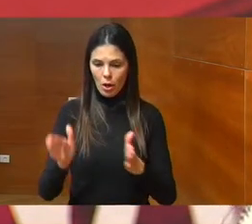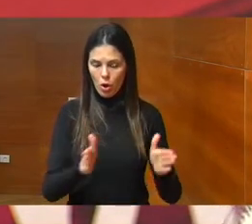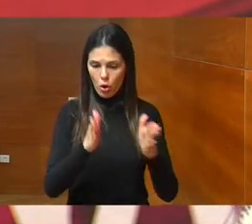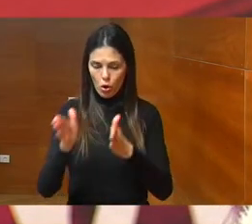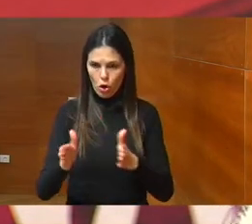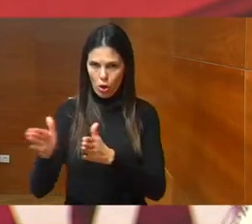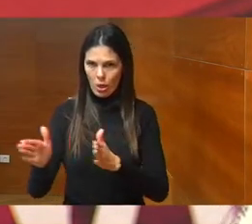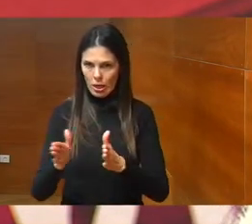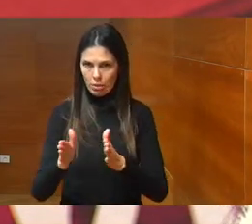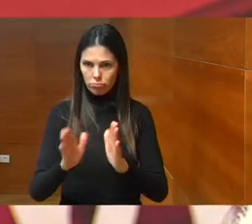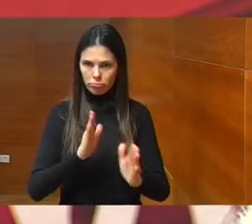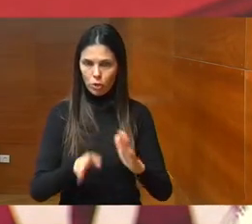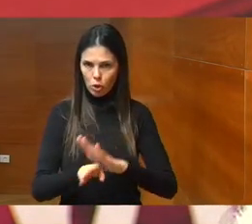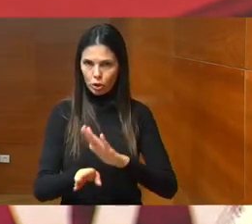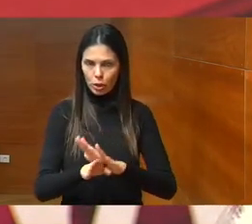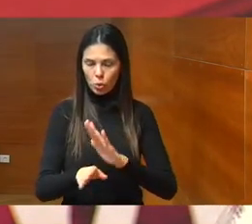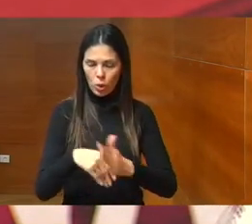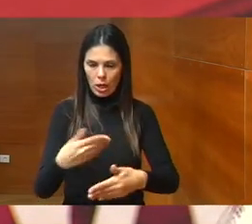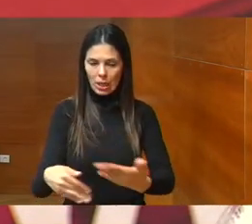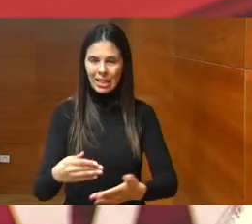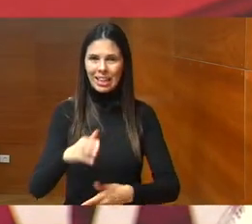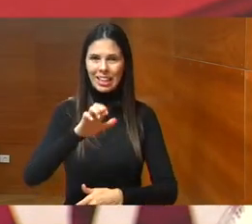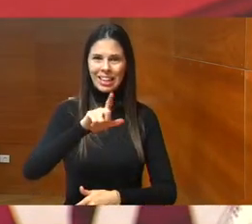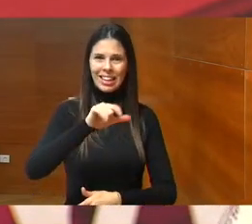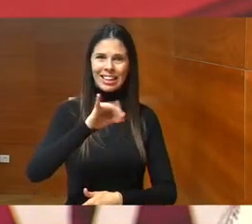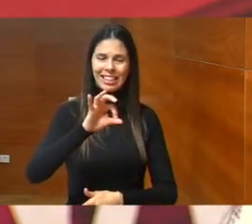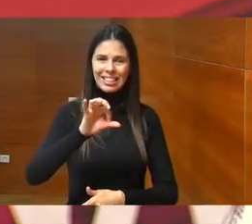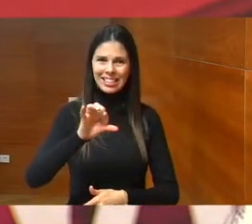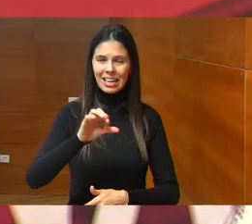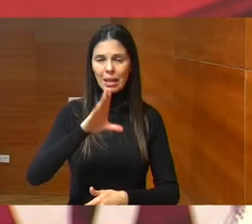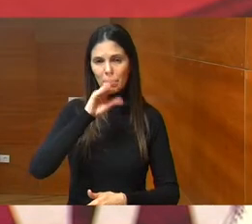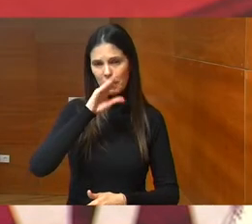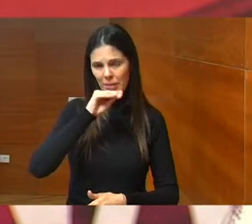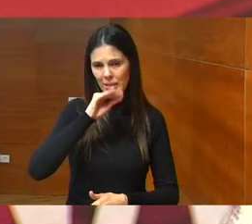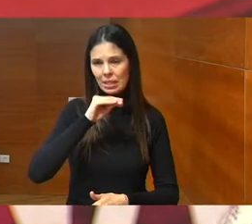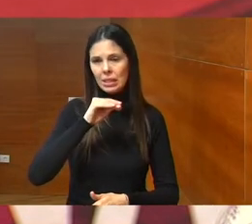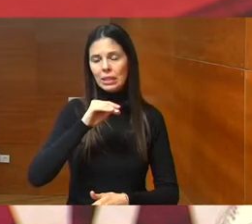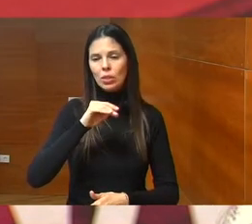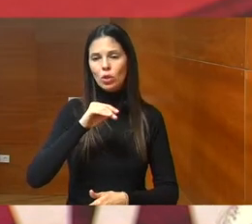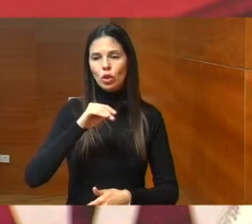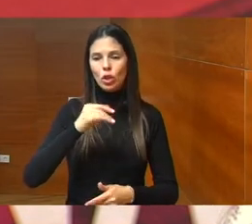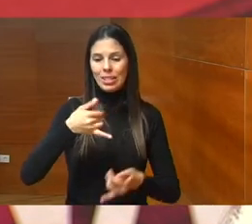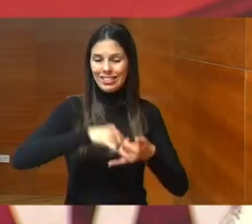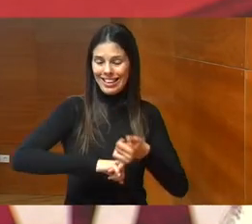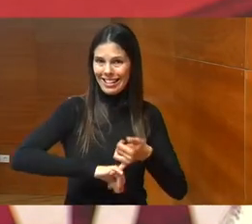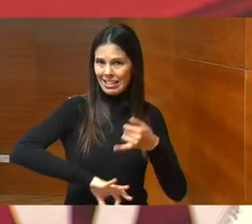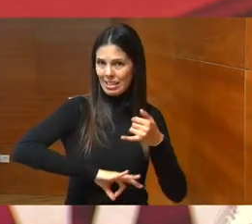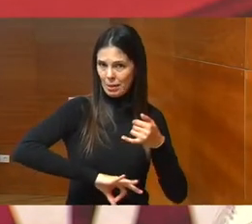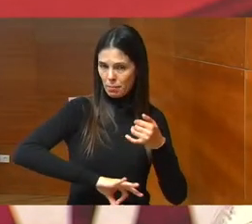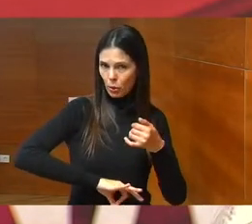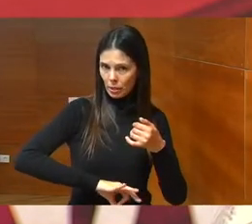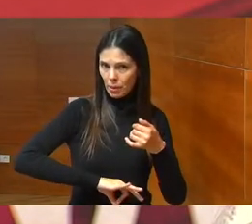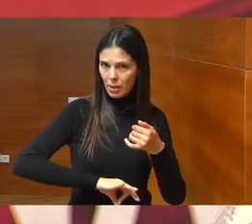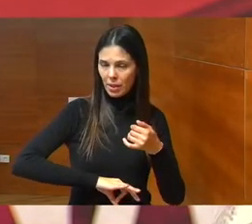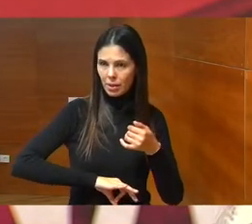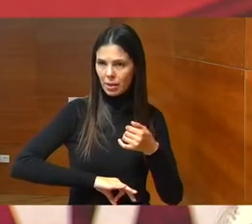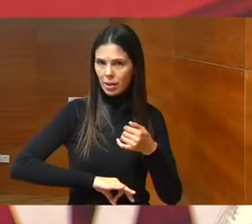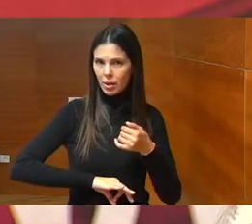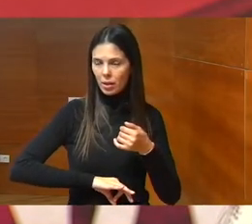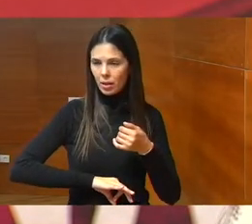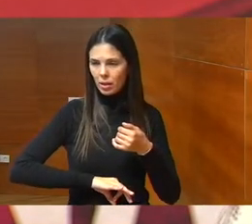seabo se tame más rápido Elisa se casa Elisa Patiño se casa en pontevedra